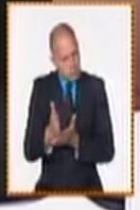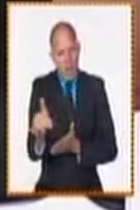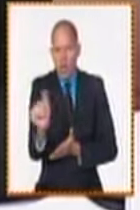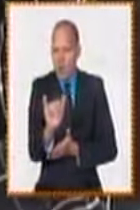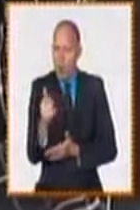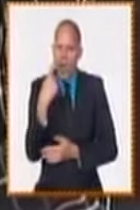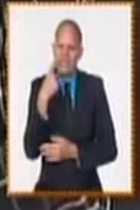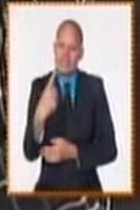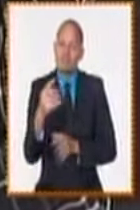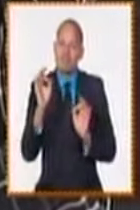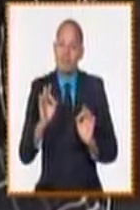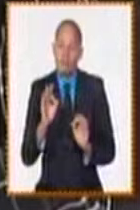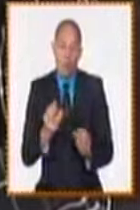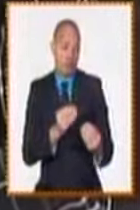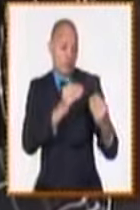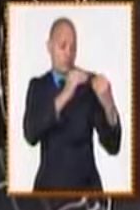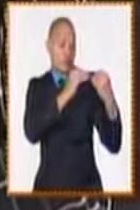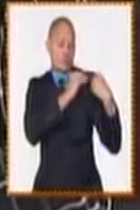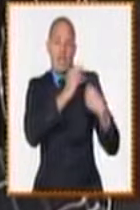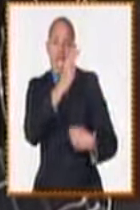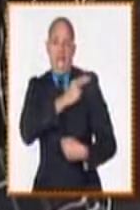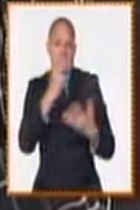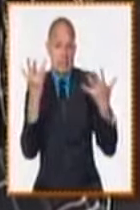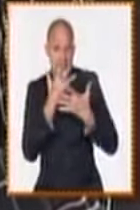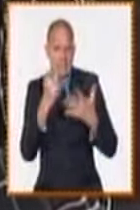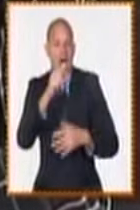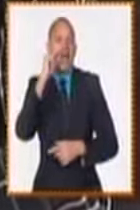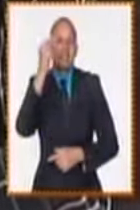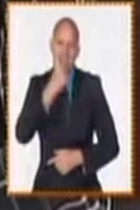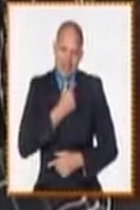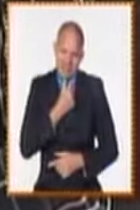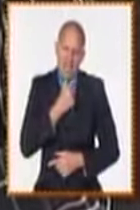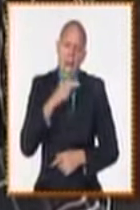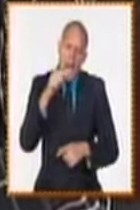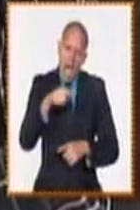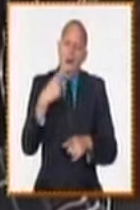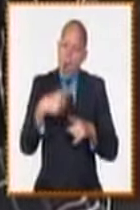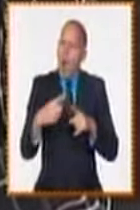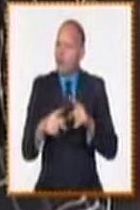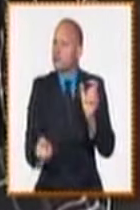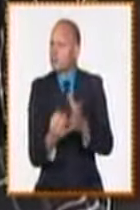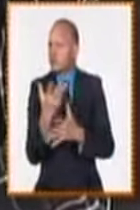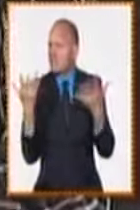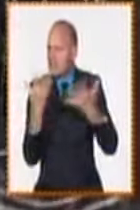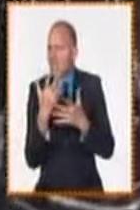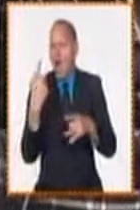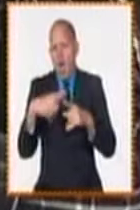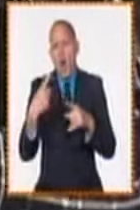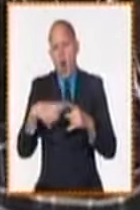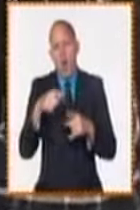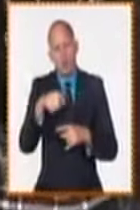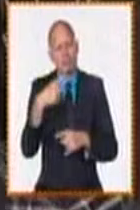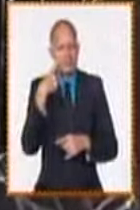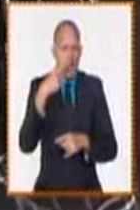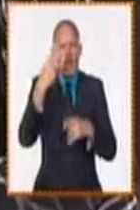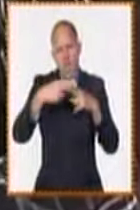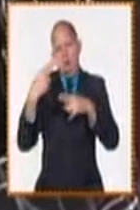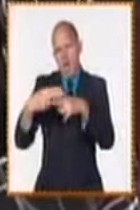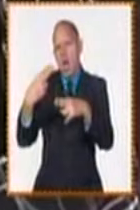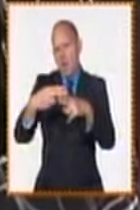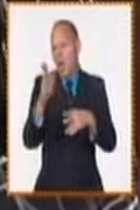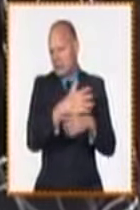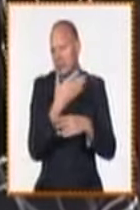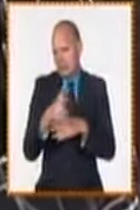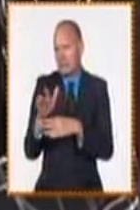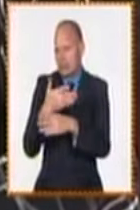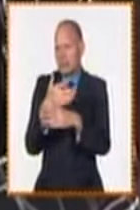de Céspedes. Y entonces ahí aparece la figura de Bartolomé Mazó como intendente general, aparecen un grupo de figuras que realmente están